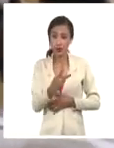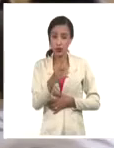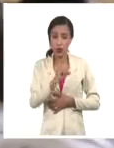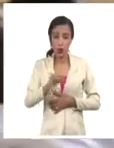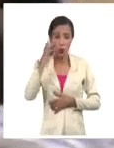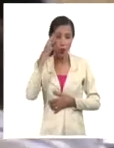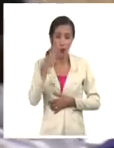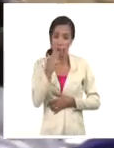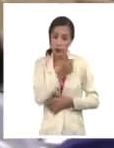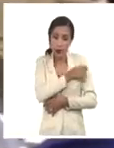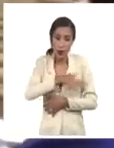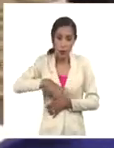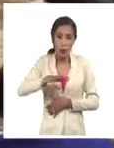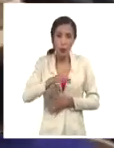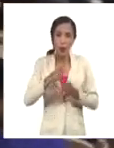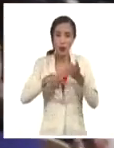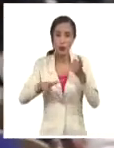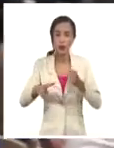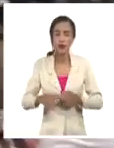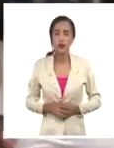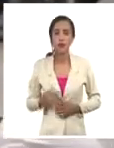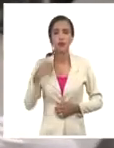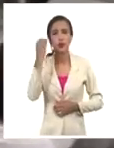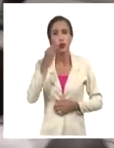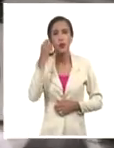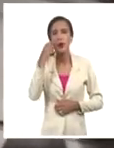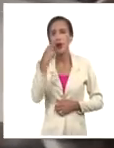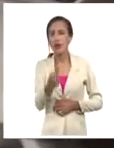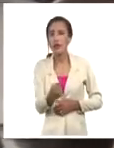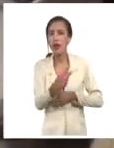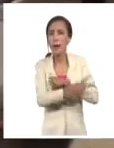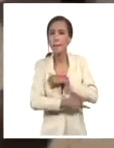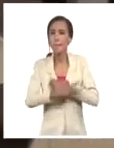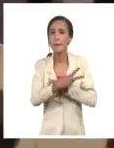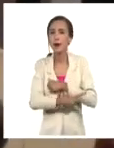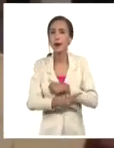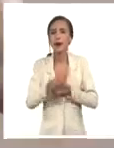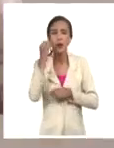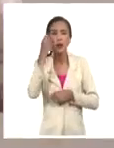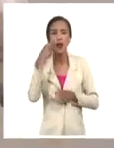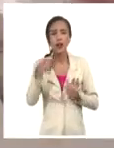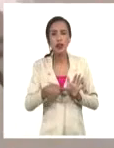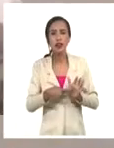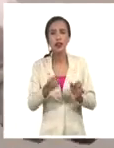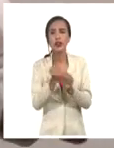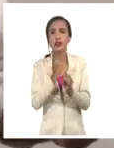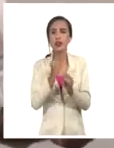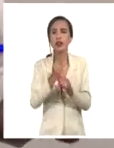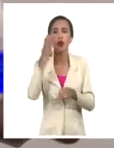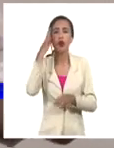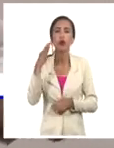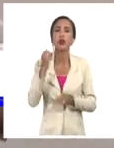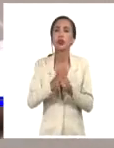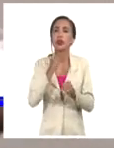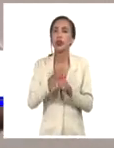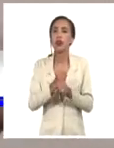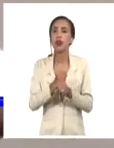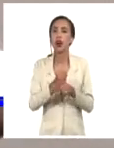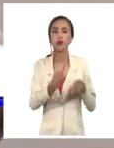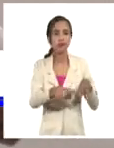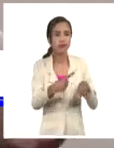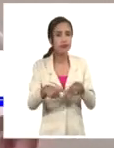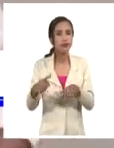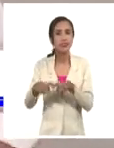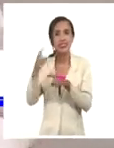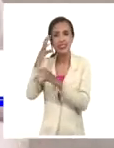provincia. Yo creo que estamos dando también una lección para el país, que la gente empiece a ver que en la gestión de gobierno se trabaja con instrumentos